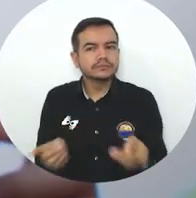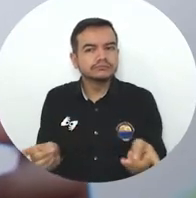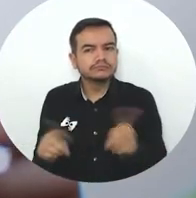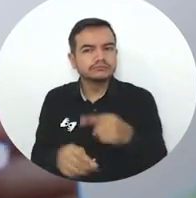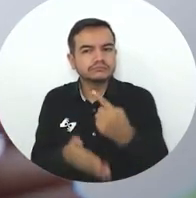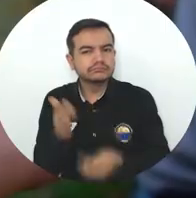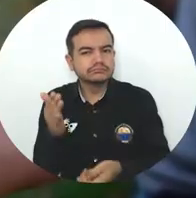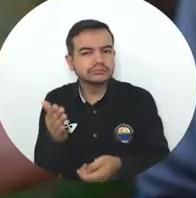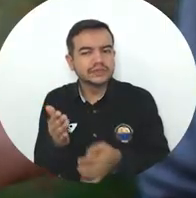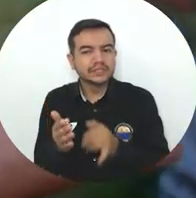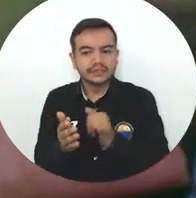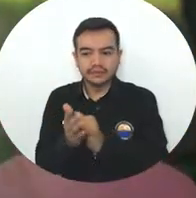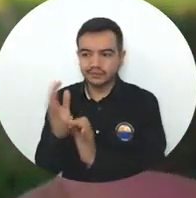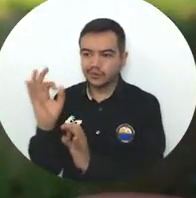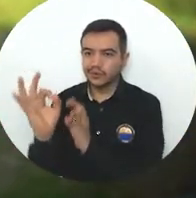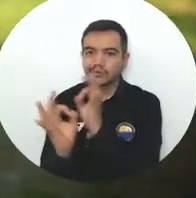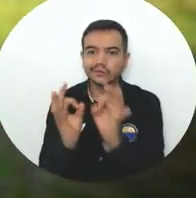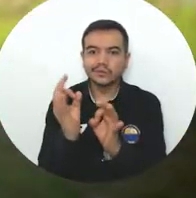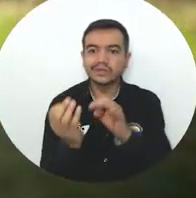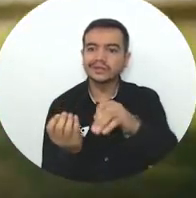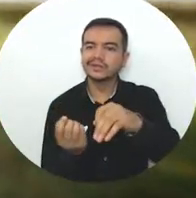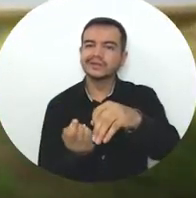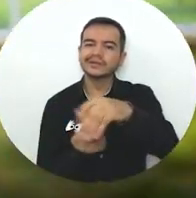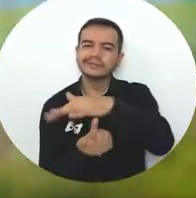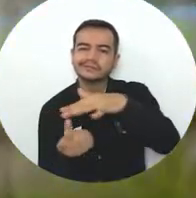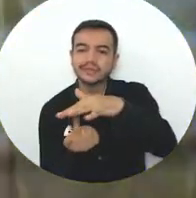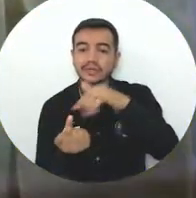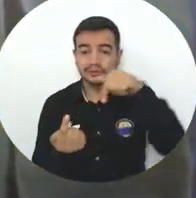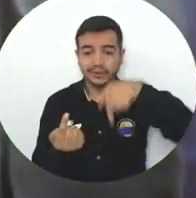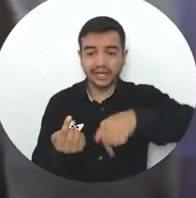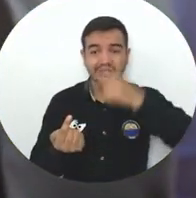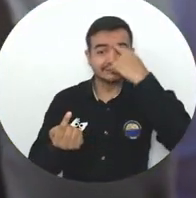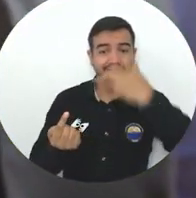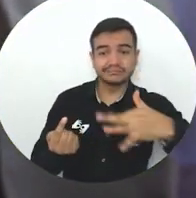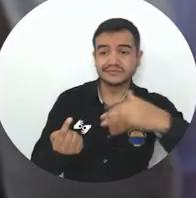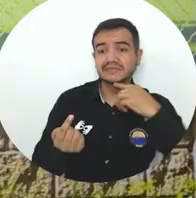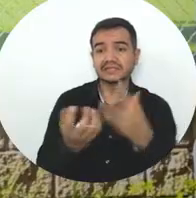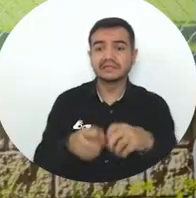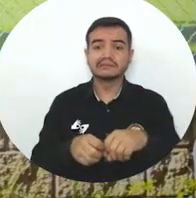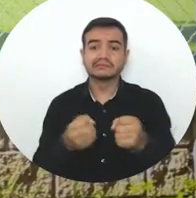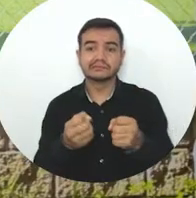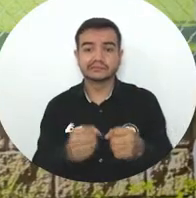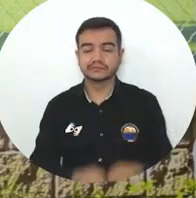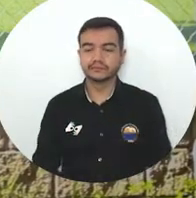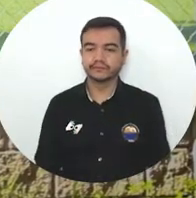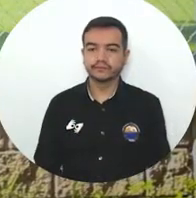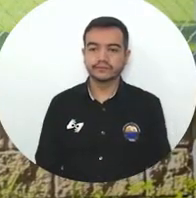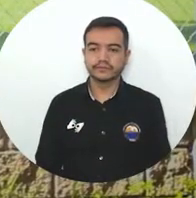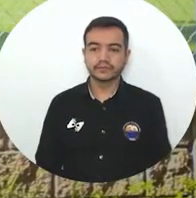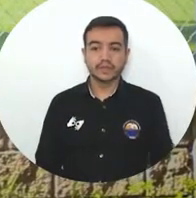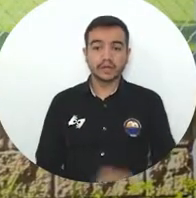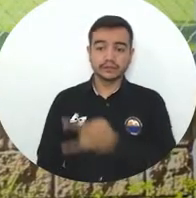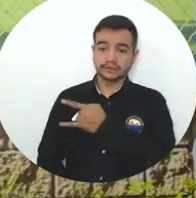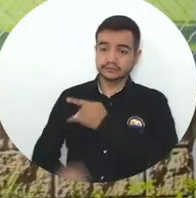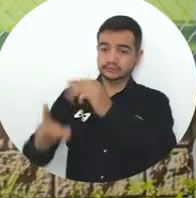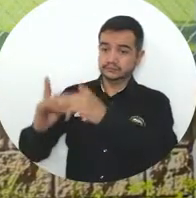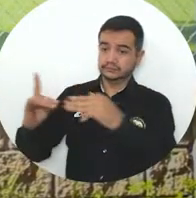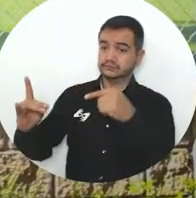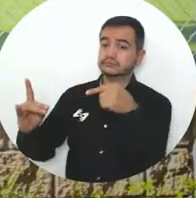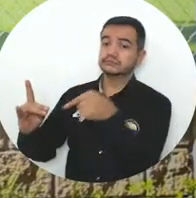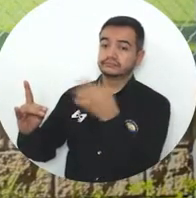la necesidad de conservar estos ecosistemas que están muy fragmentados en esta región. La Universidad del Magdalena es un actor